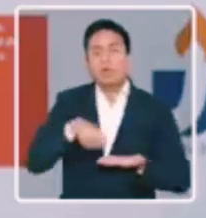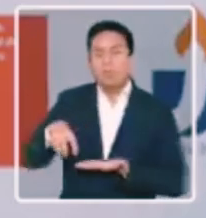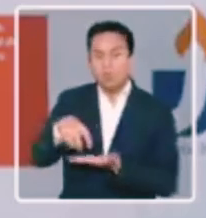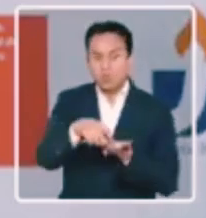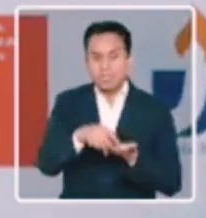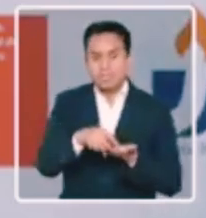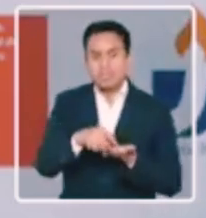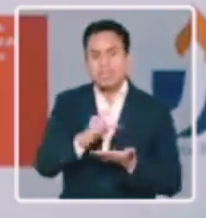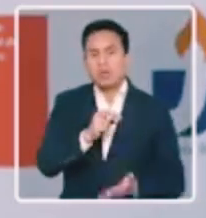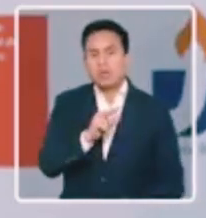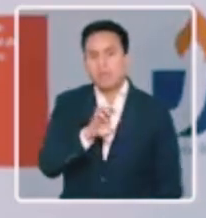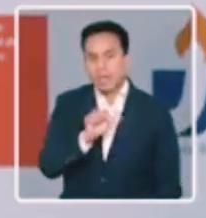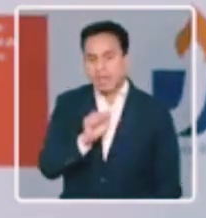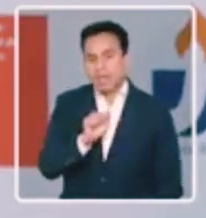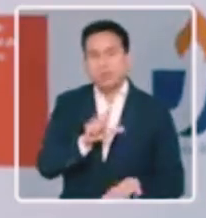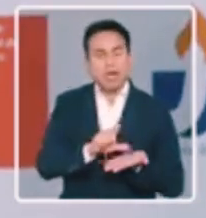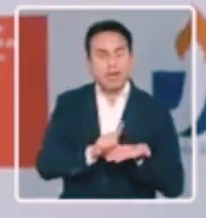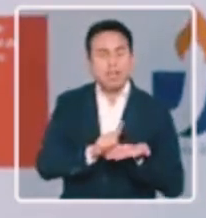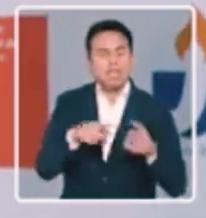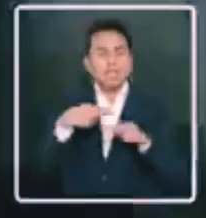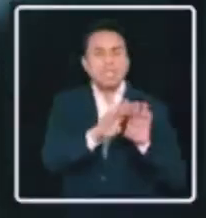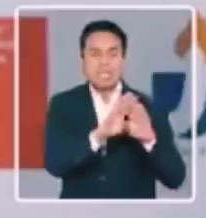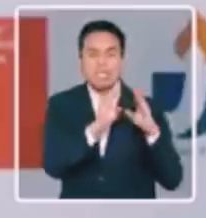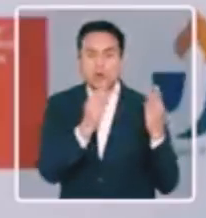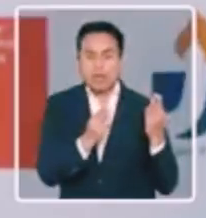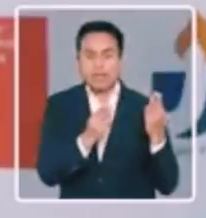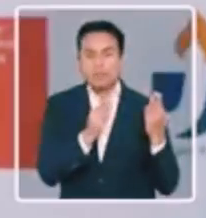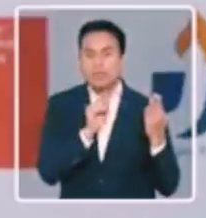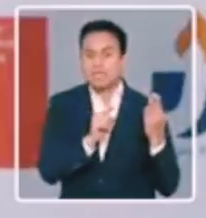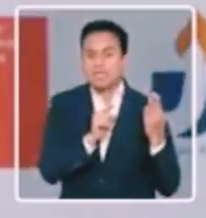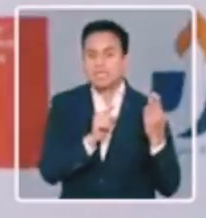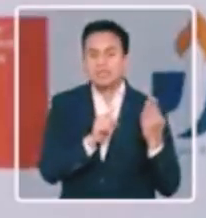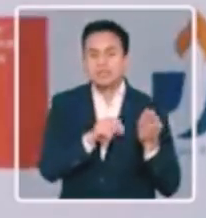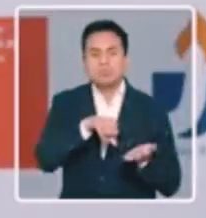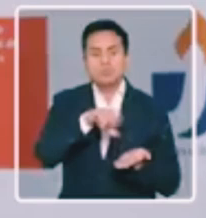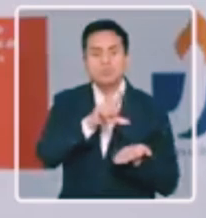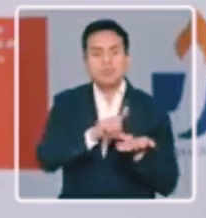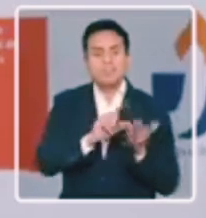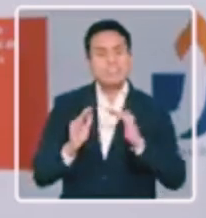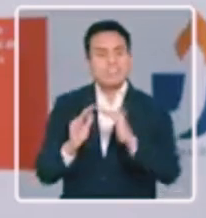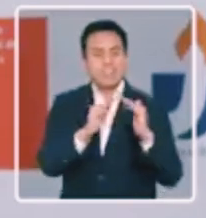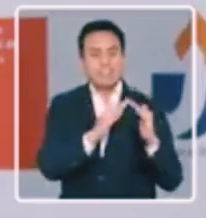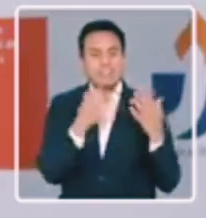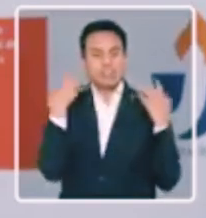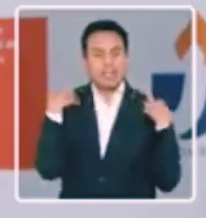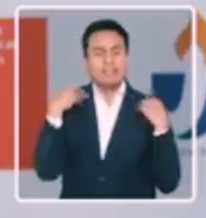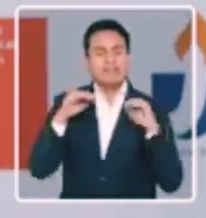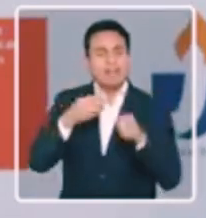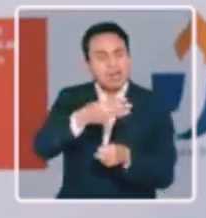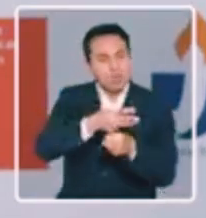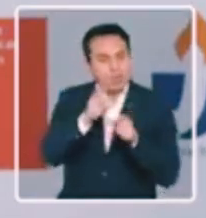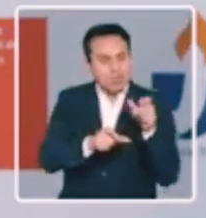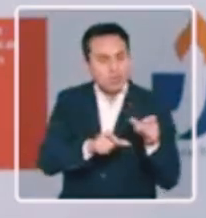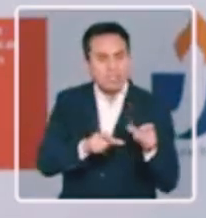en gorbea inaugurando un centro unas viviendas tuteladas para adultos mayores